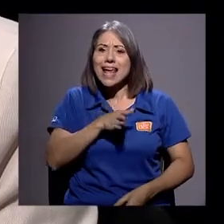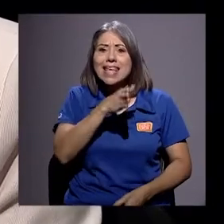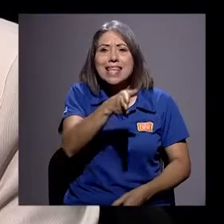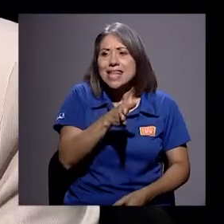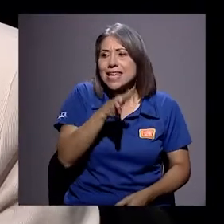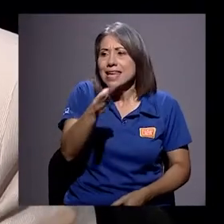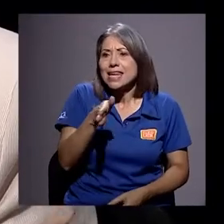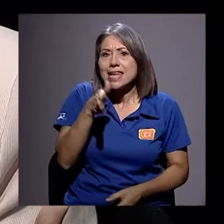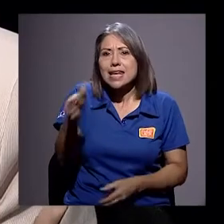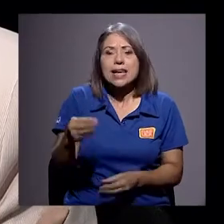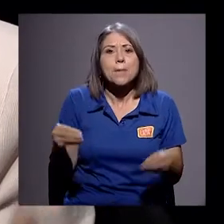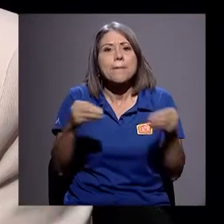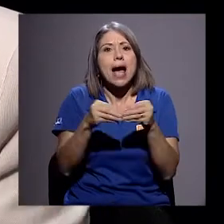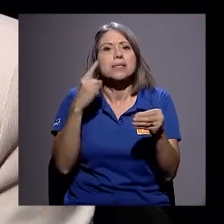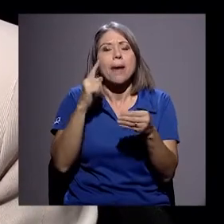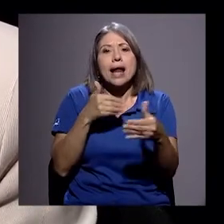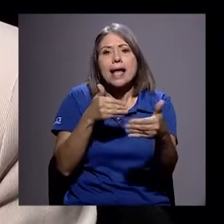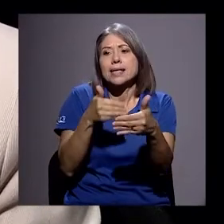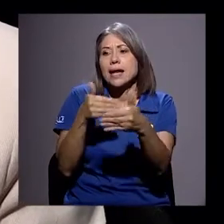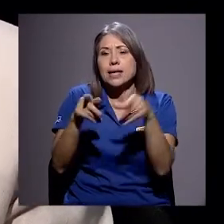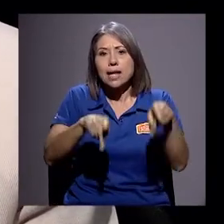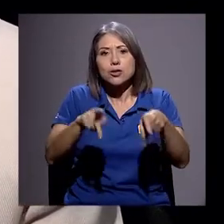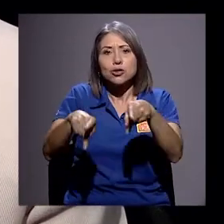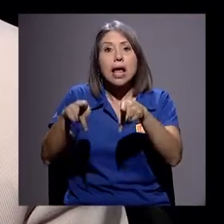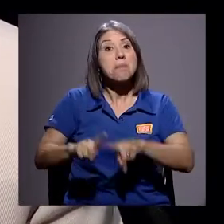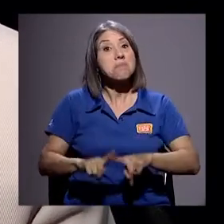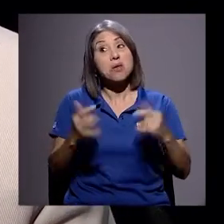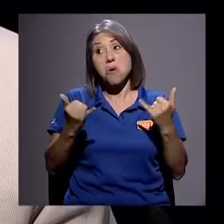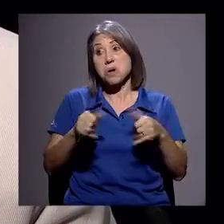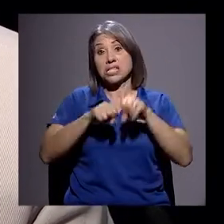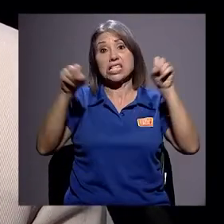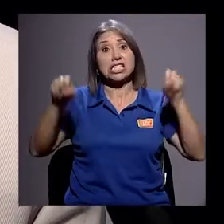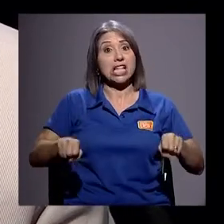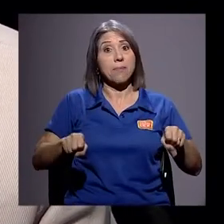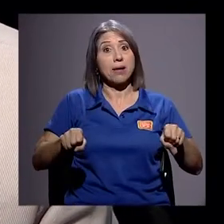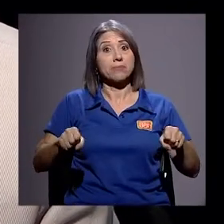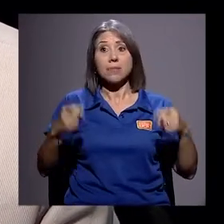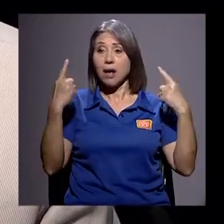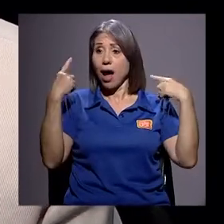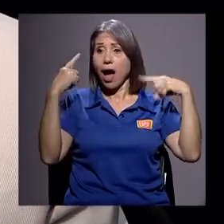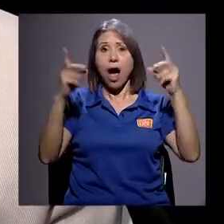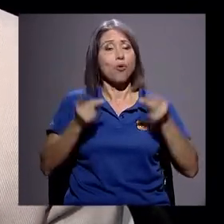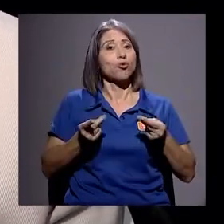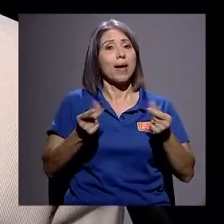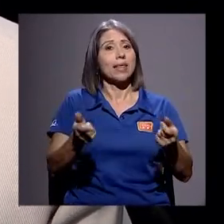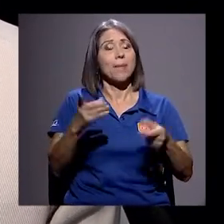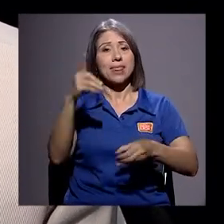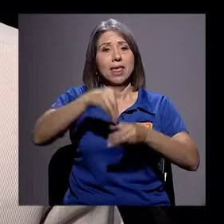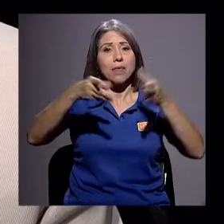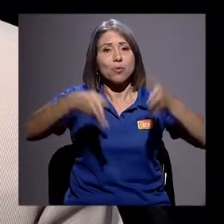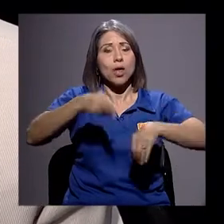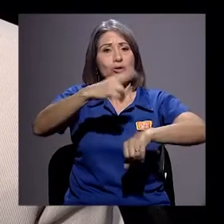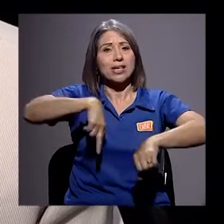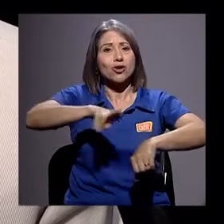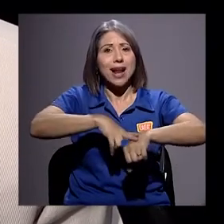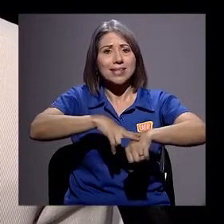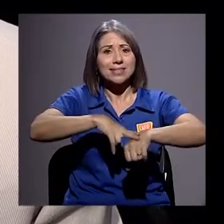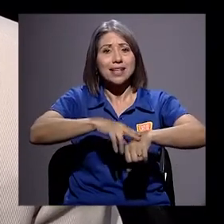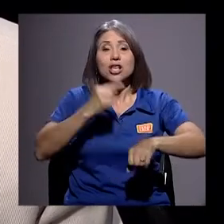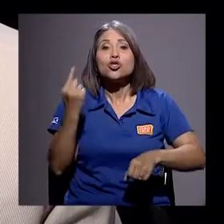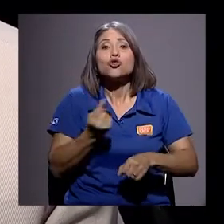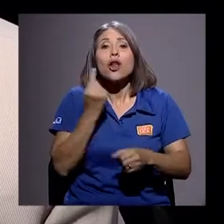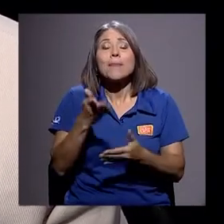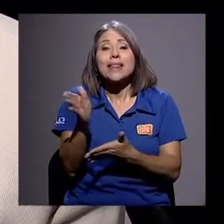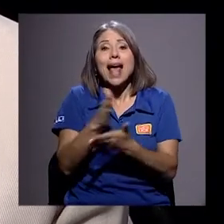acercarse a la ciudadanía pero con un sistema que los convierte automáticamente en diputados nacionales que solamente algunos partidos